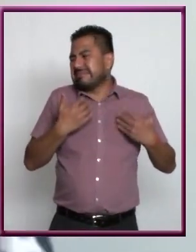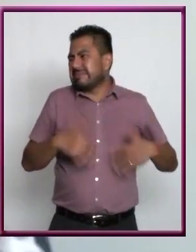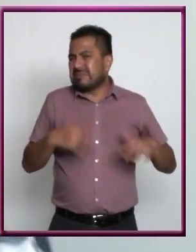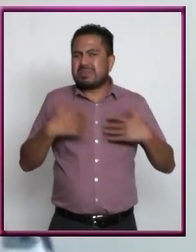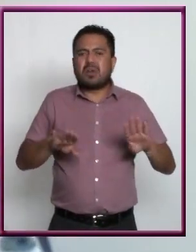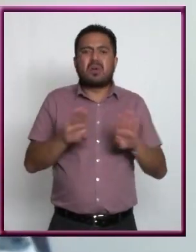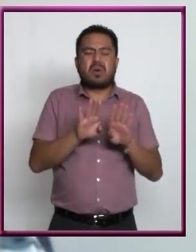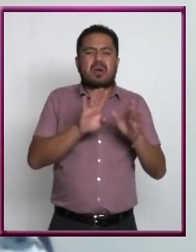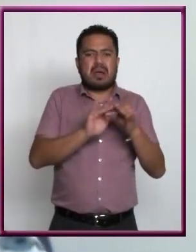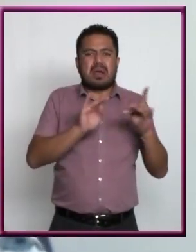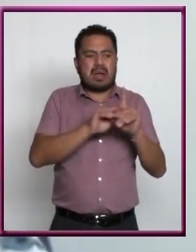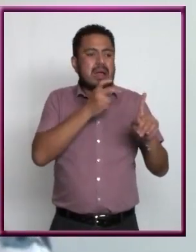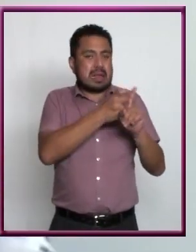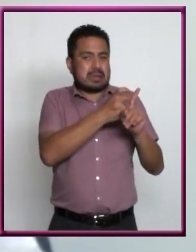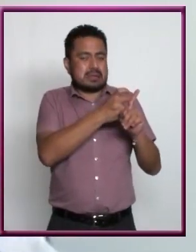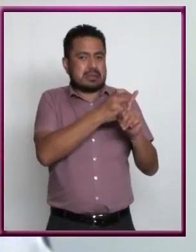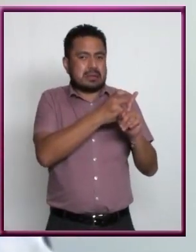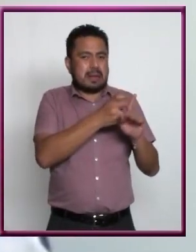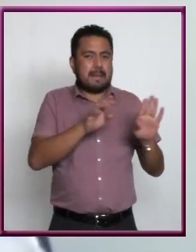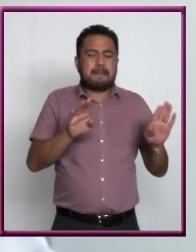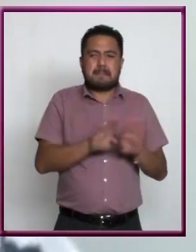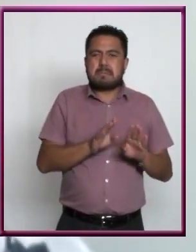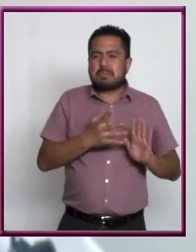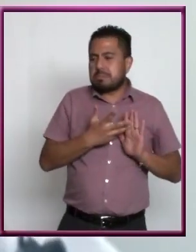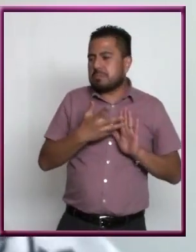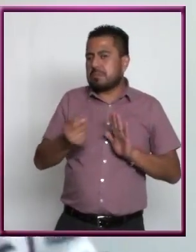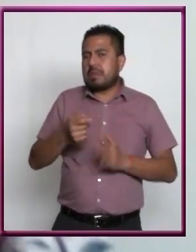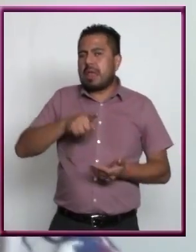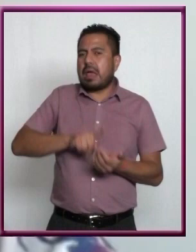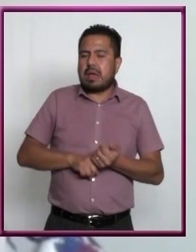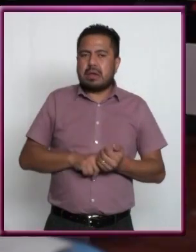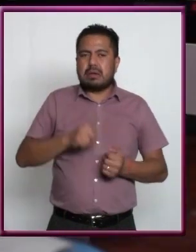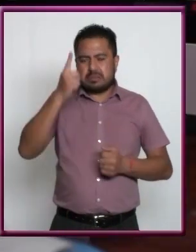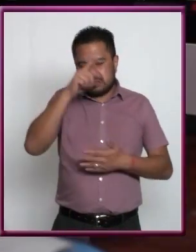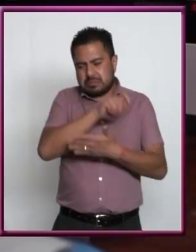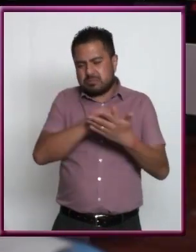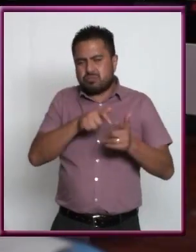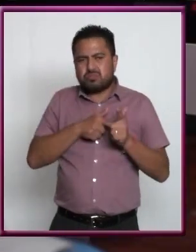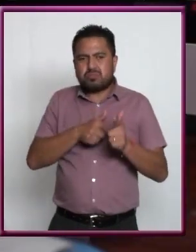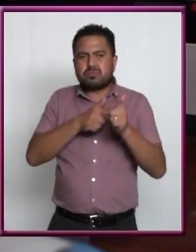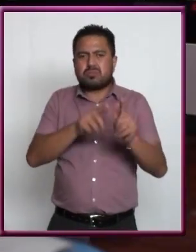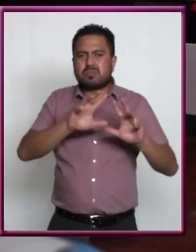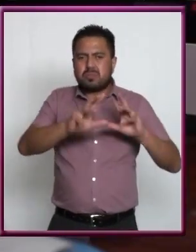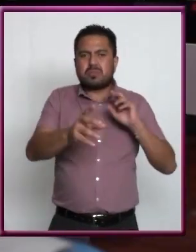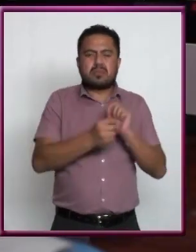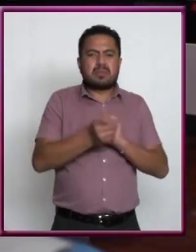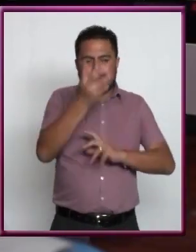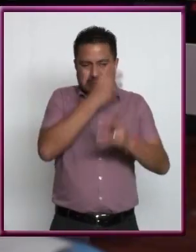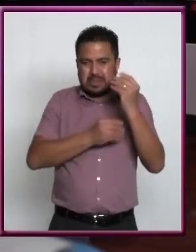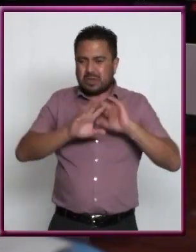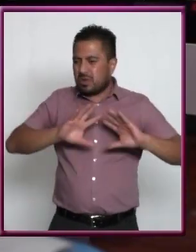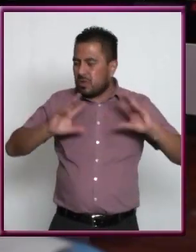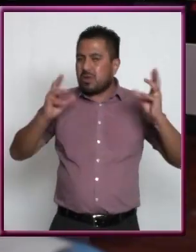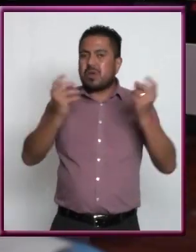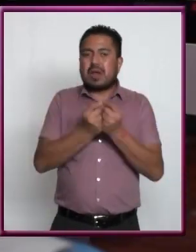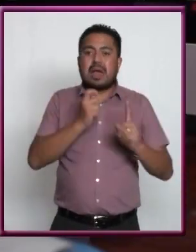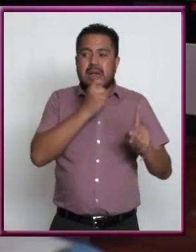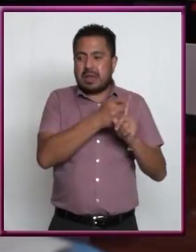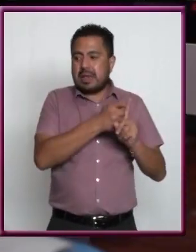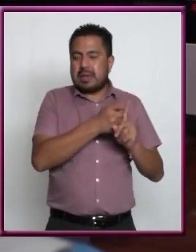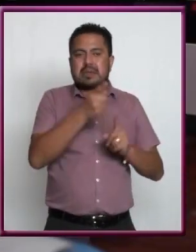con lo cual también es una manera de imitar, ¿no?, a los que viven contigo, de los que aprendes todo lo que